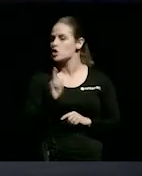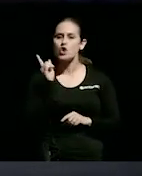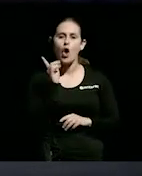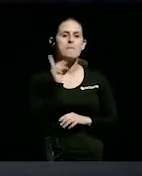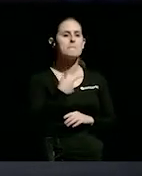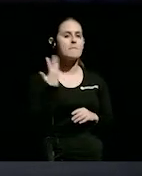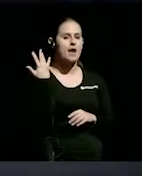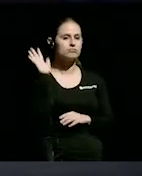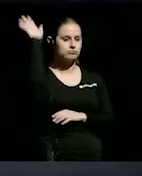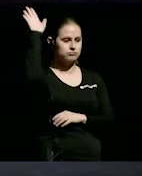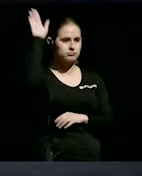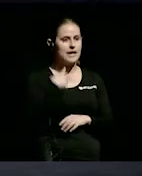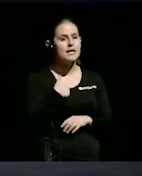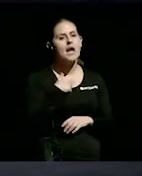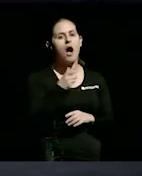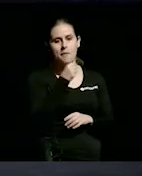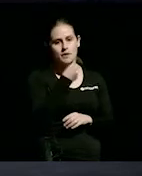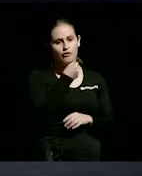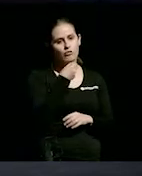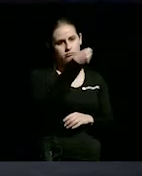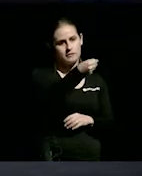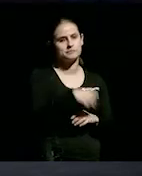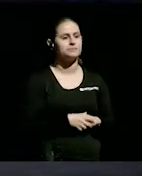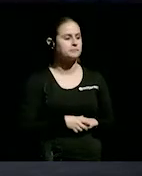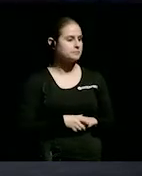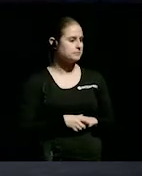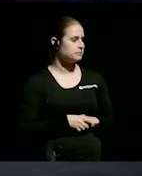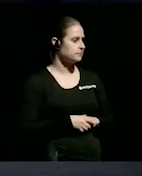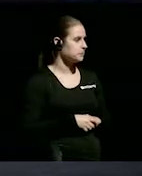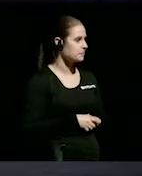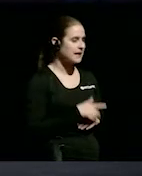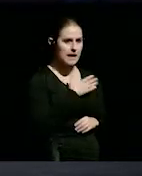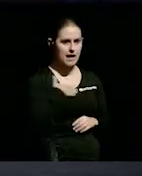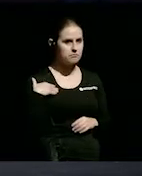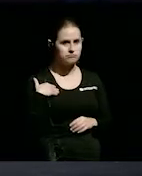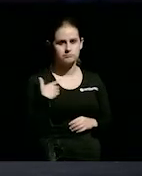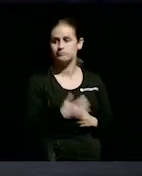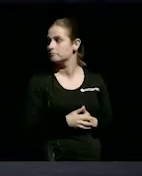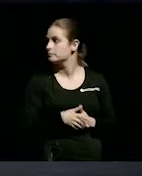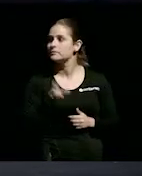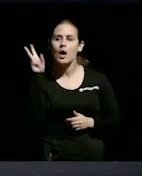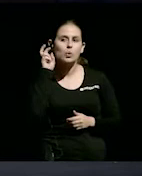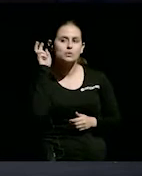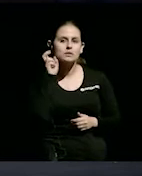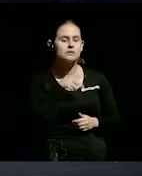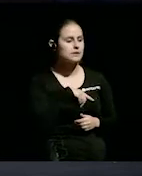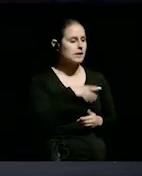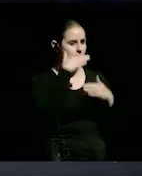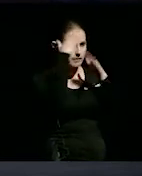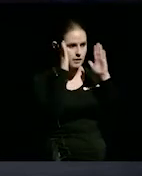mano y estaremos encantados de atenderos y escucharos. ¿Alguna pregunta